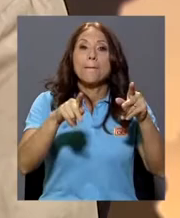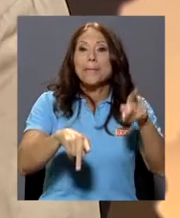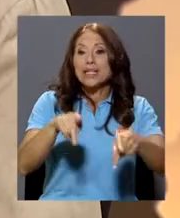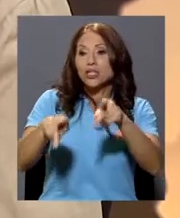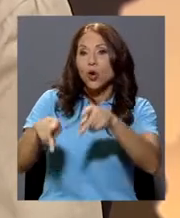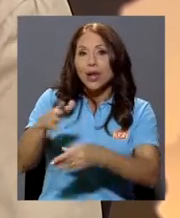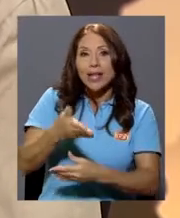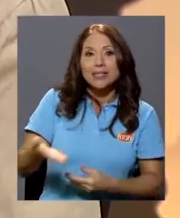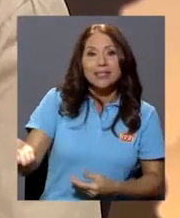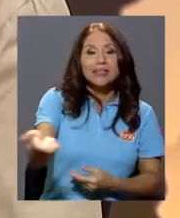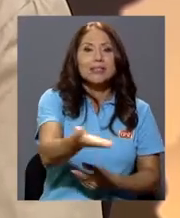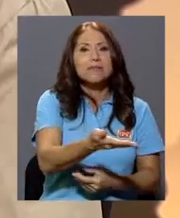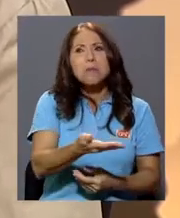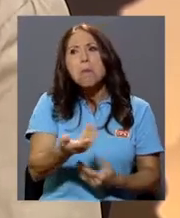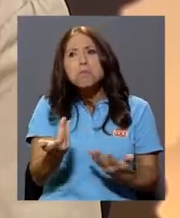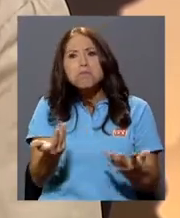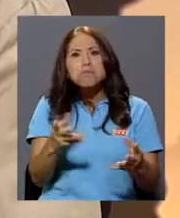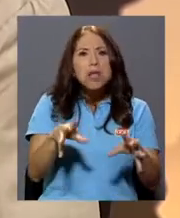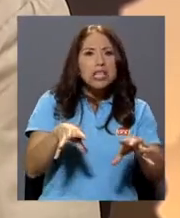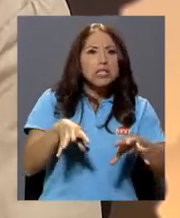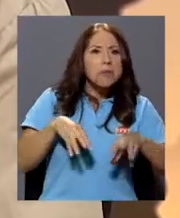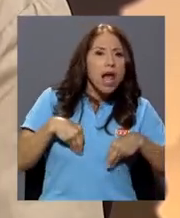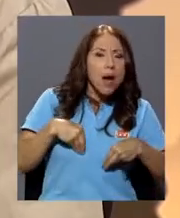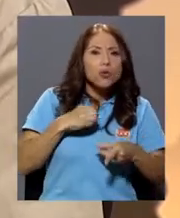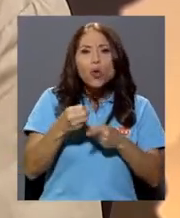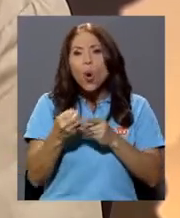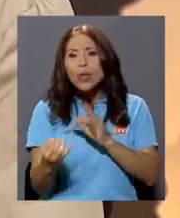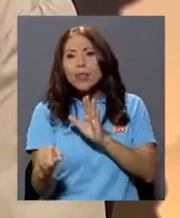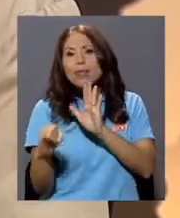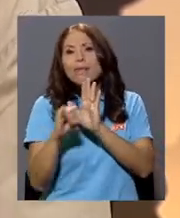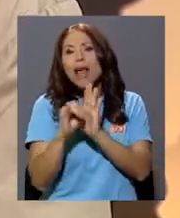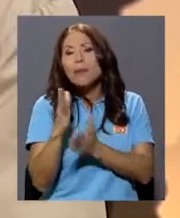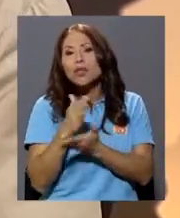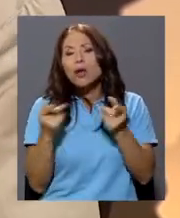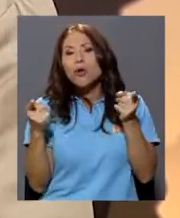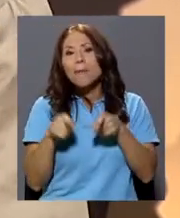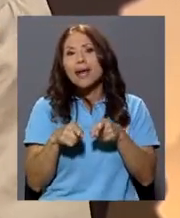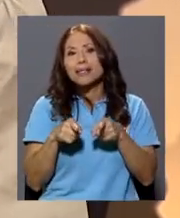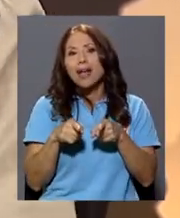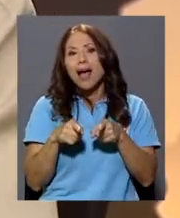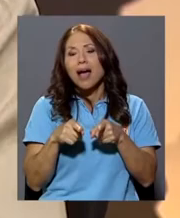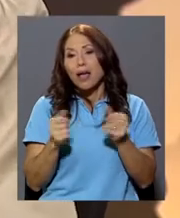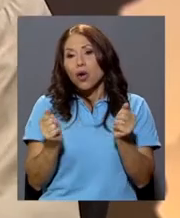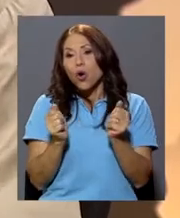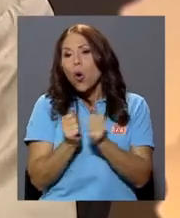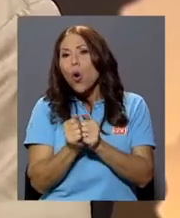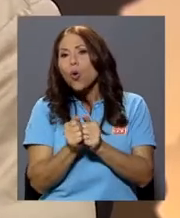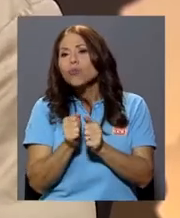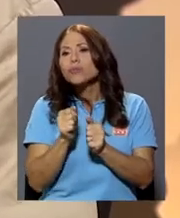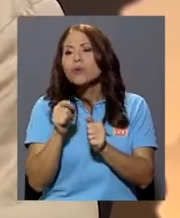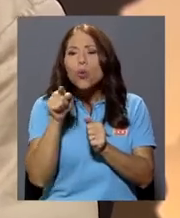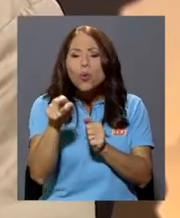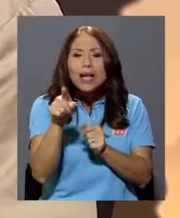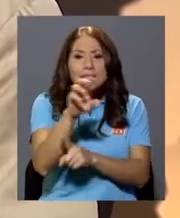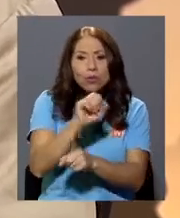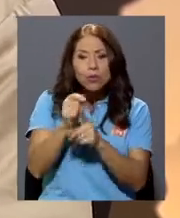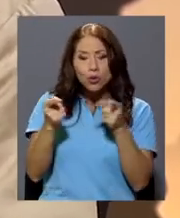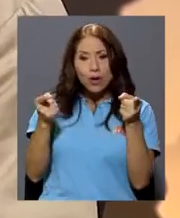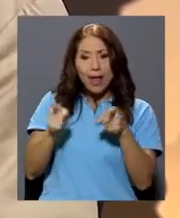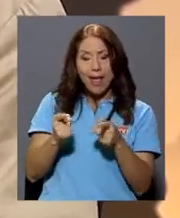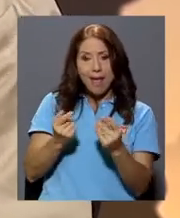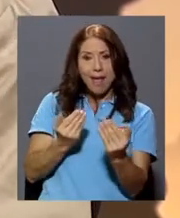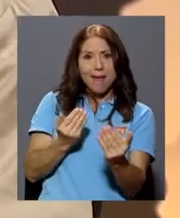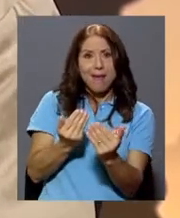personas tendemos a asimilar o tendemos a identificar algo que nos pasa con aquello que primero de alguna forma o con aquel fenómeno que tenemos delante o